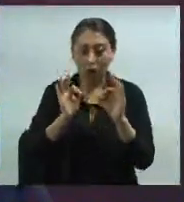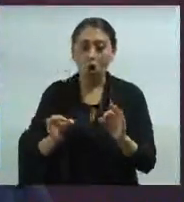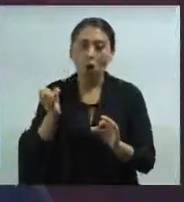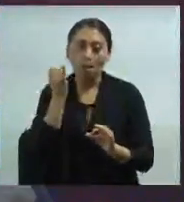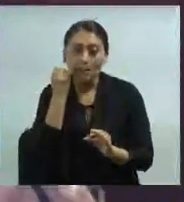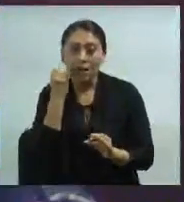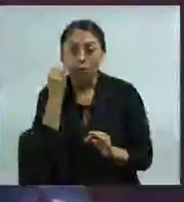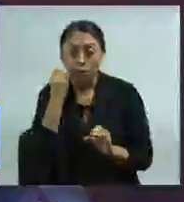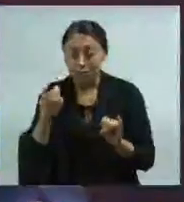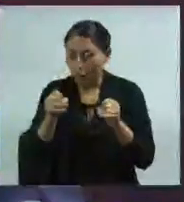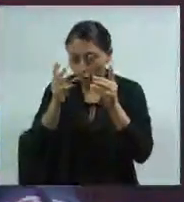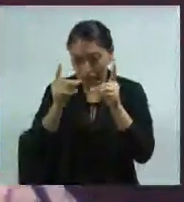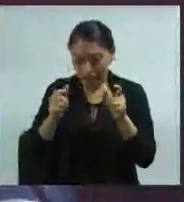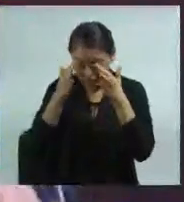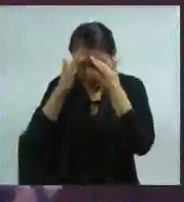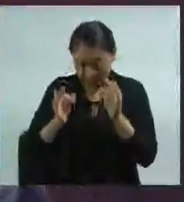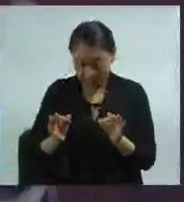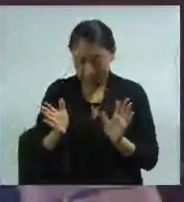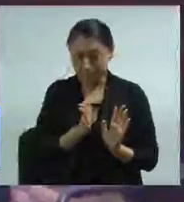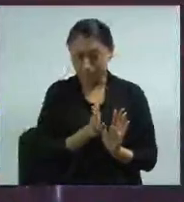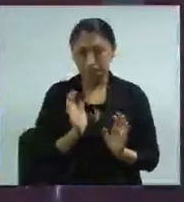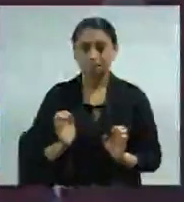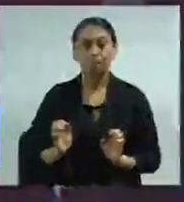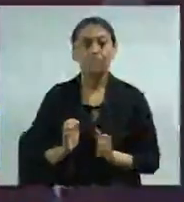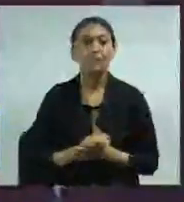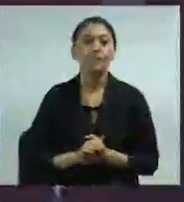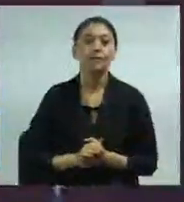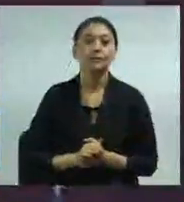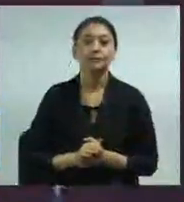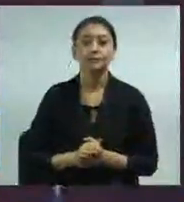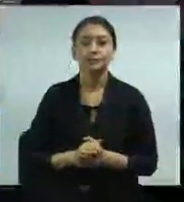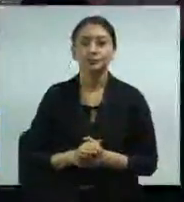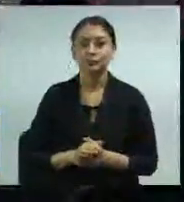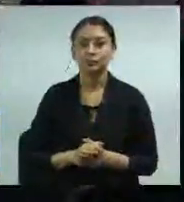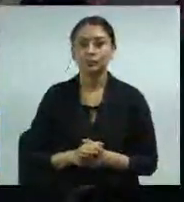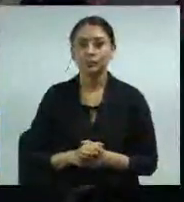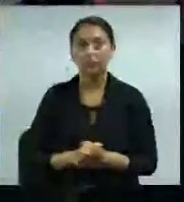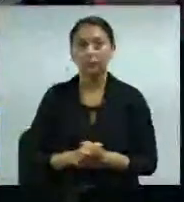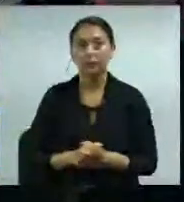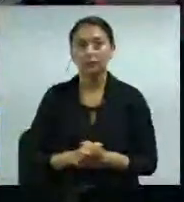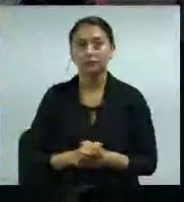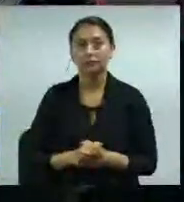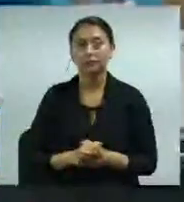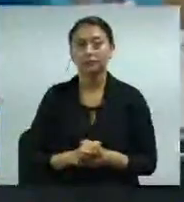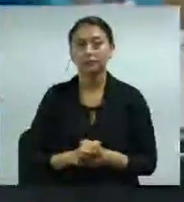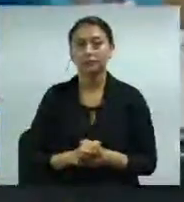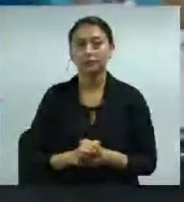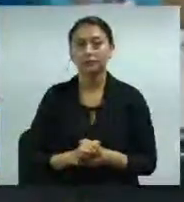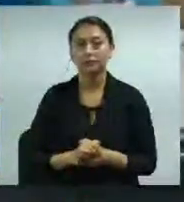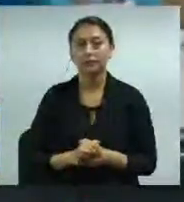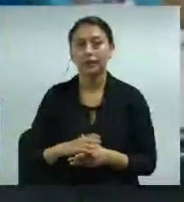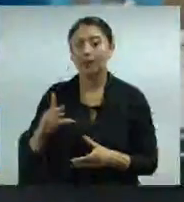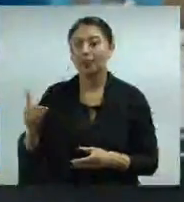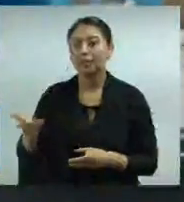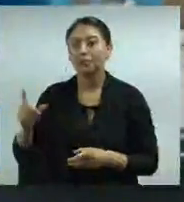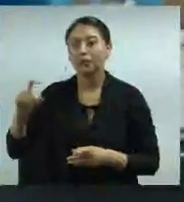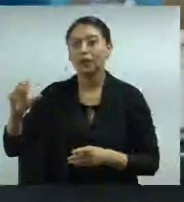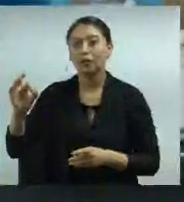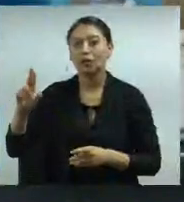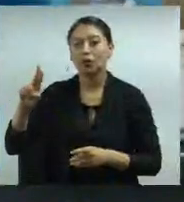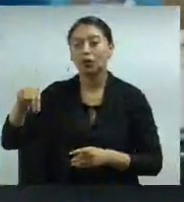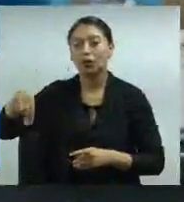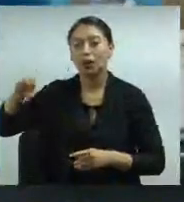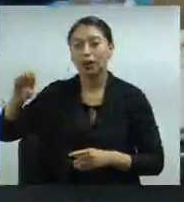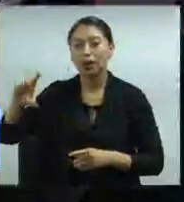Directiva considere. Gracias, presidente. Tiene la palabra el diputado Cornelio García.